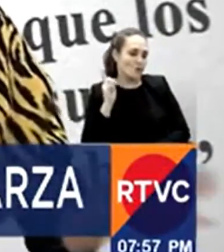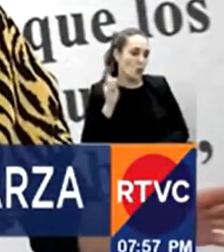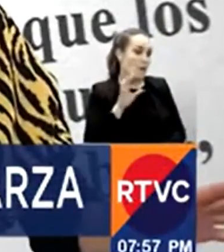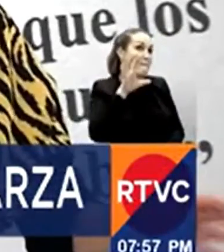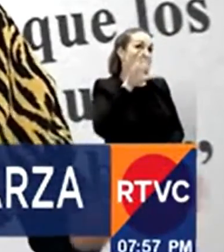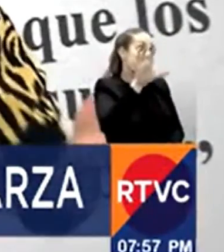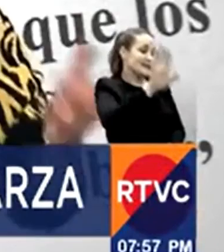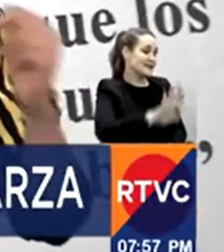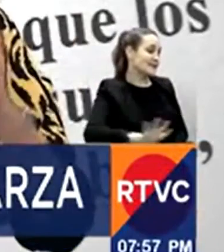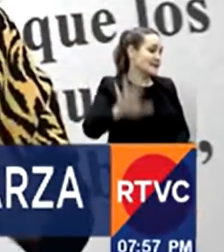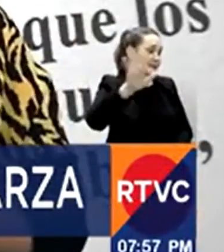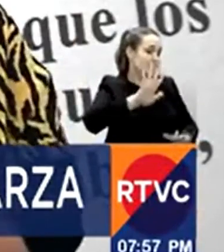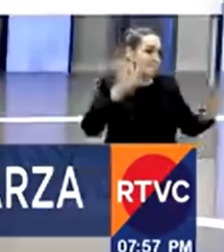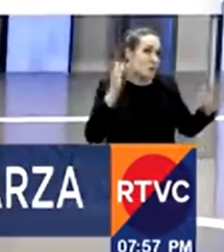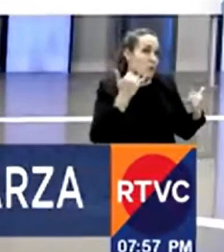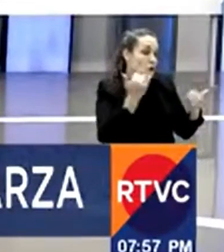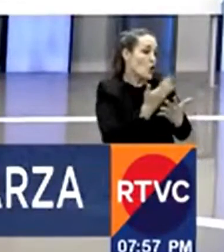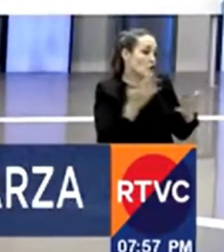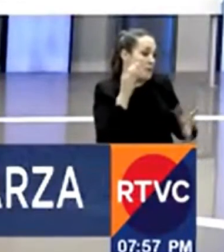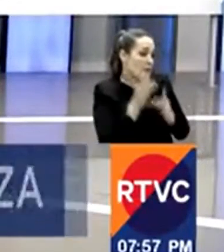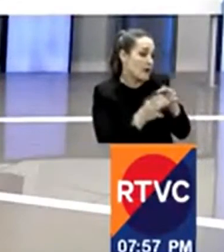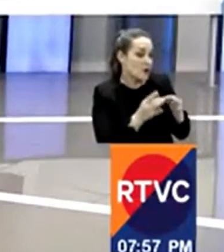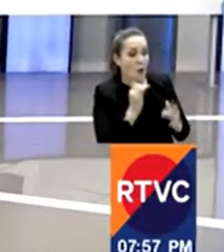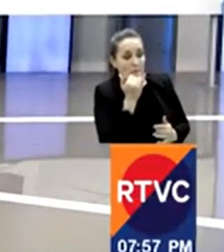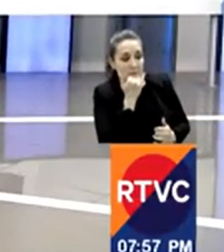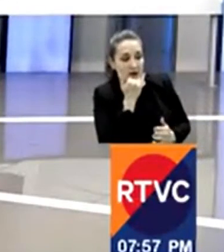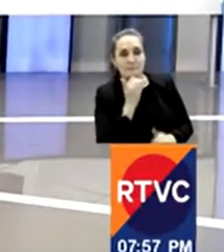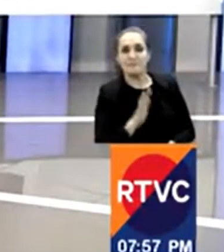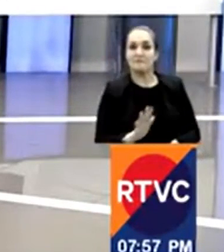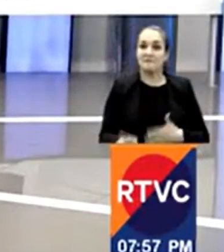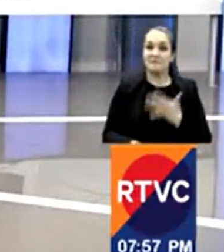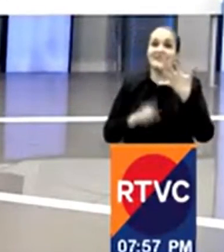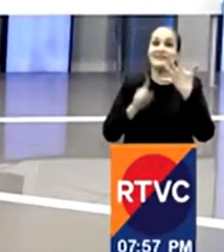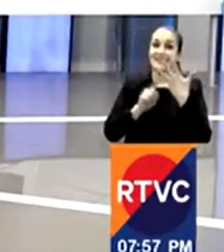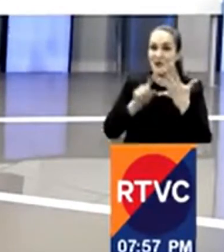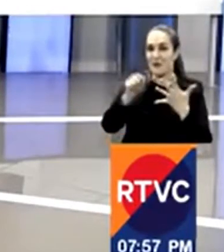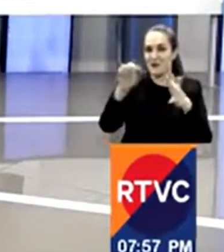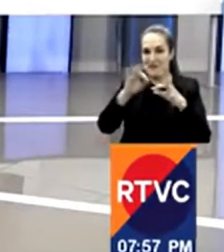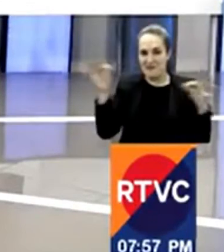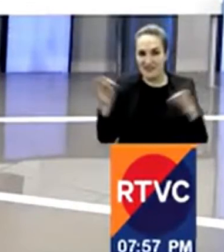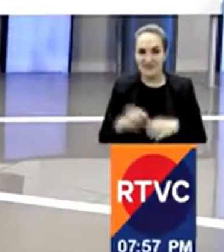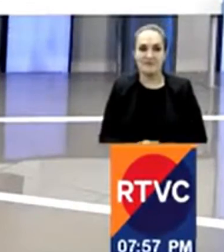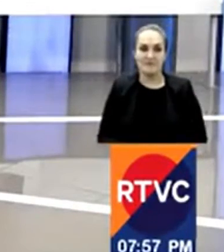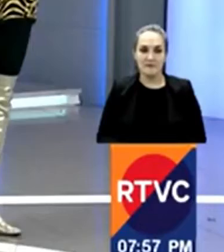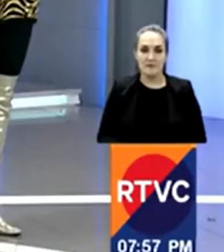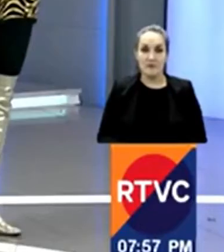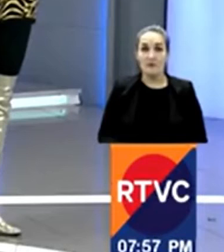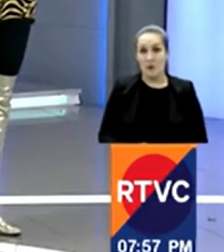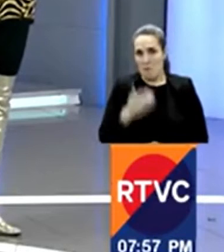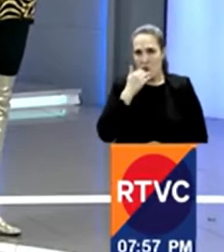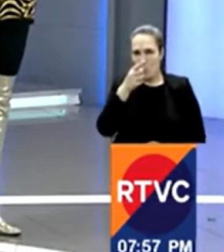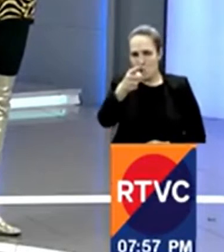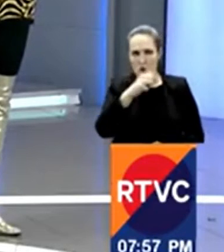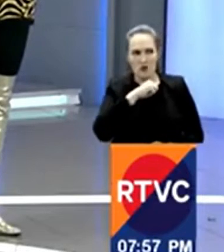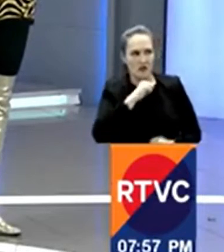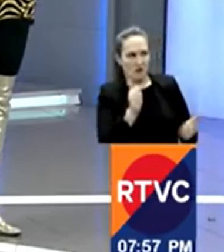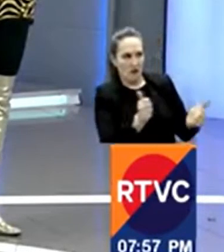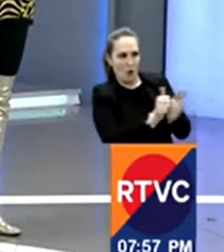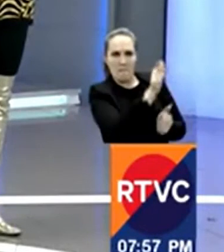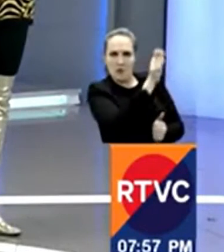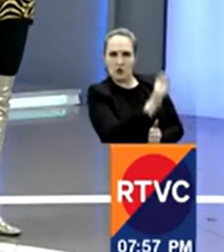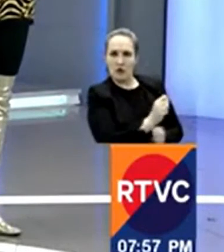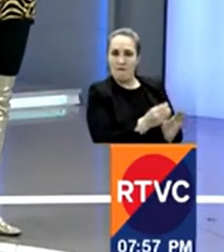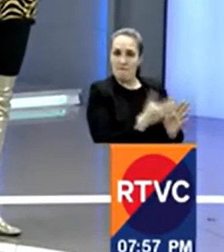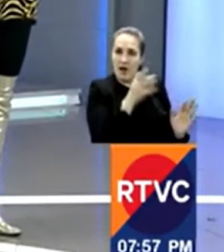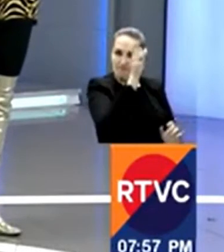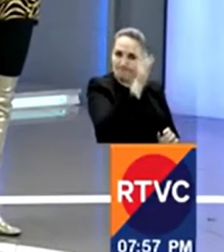deja con todos sus defectos y todos sus vicios. 5. ¿Cómo saber que se tiene un hombre valioso? Hazel Robinson Abrahams,